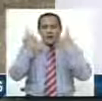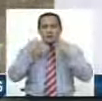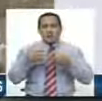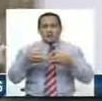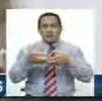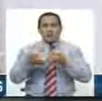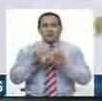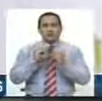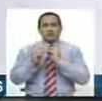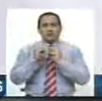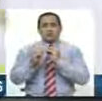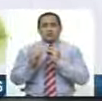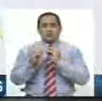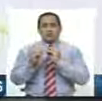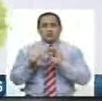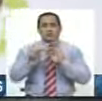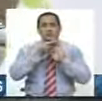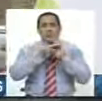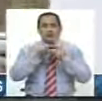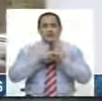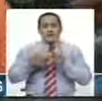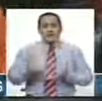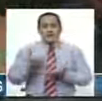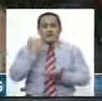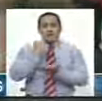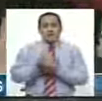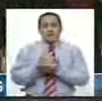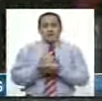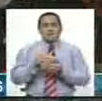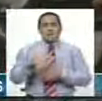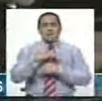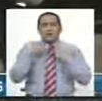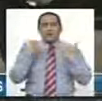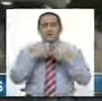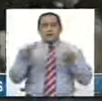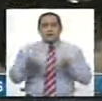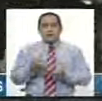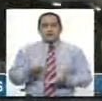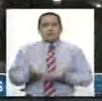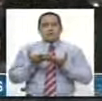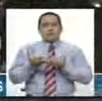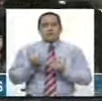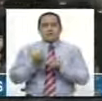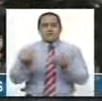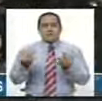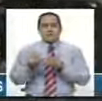a la habilitación urbana. Norma que, de ser aprobada, perjudicaría la sostenibilidad de los